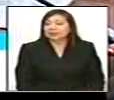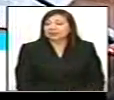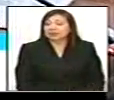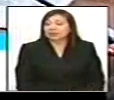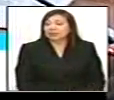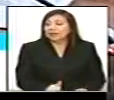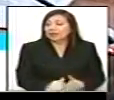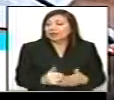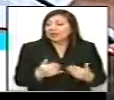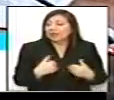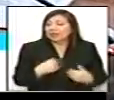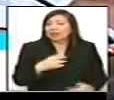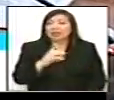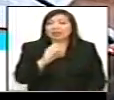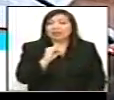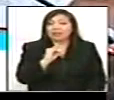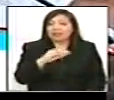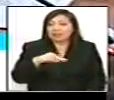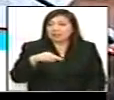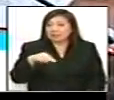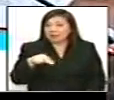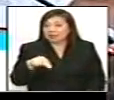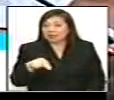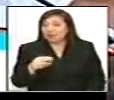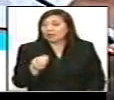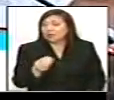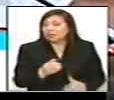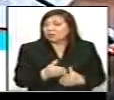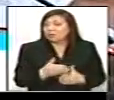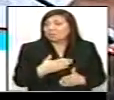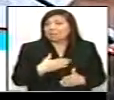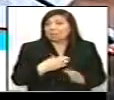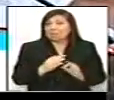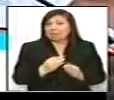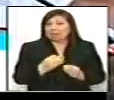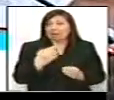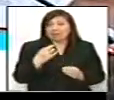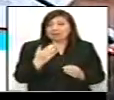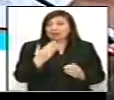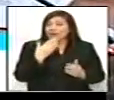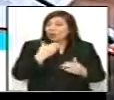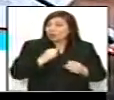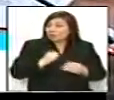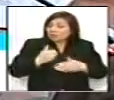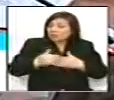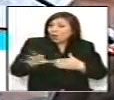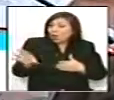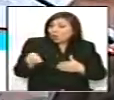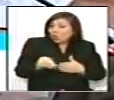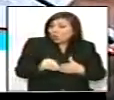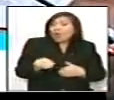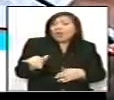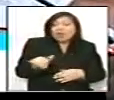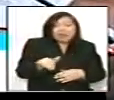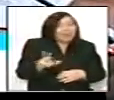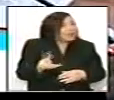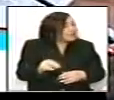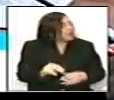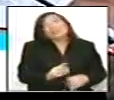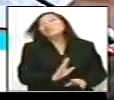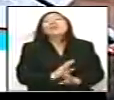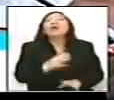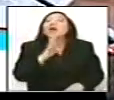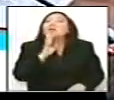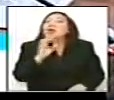Y lo que hace IGEMET, como padre familia o madre familia, los hijos repiten de los gobiernos regionales. Ah, no, IGEMET